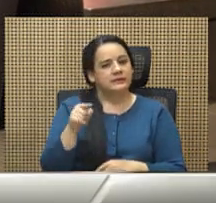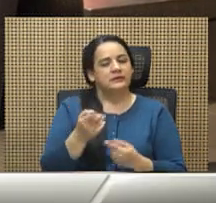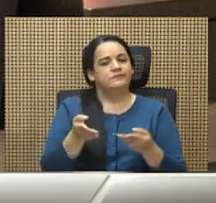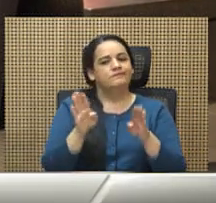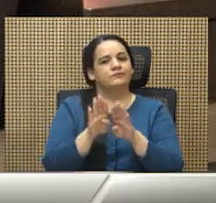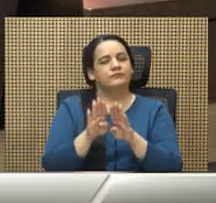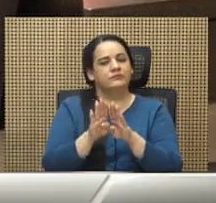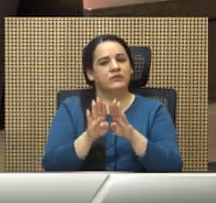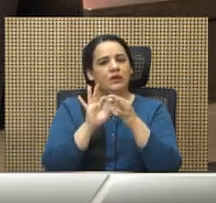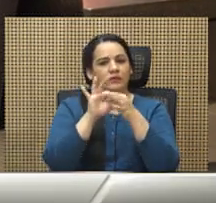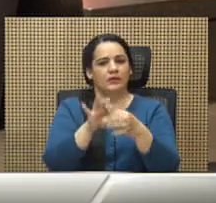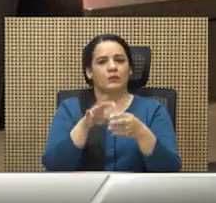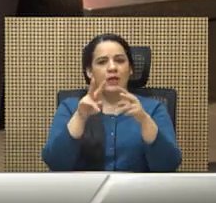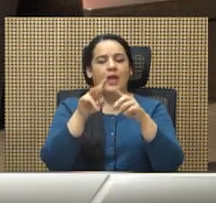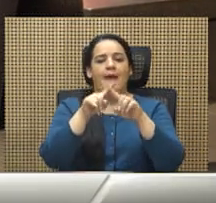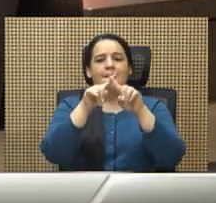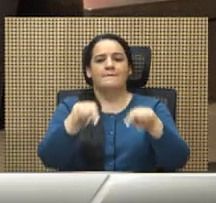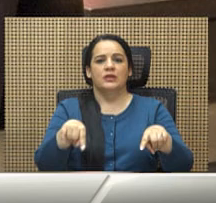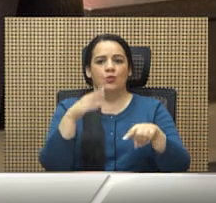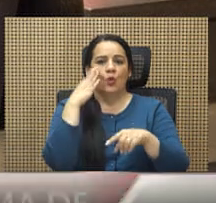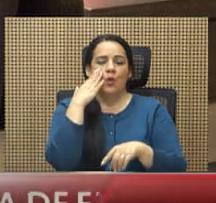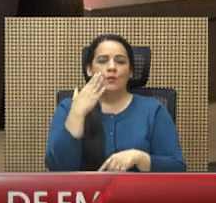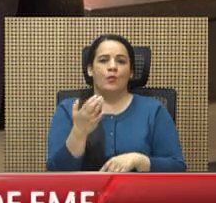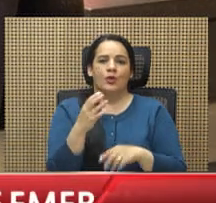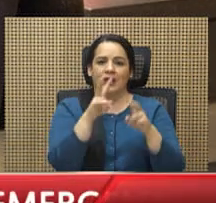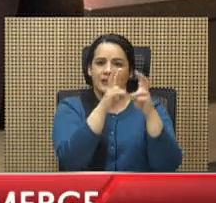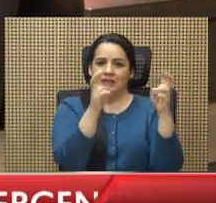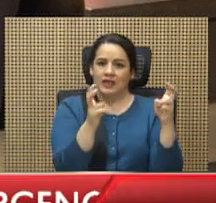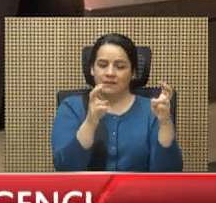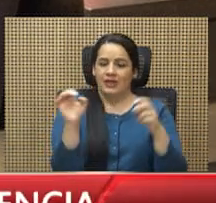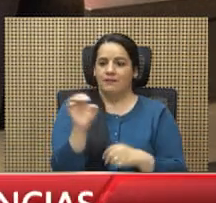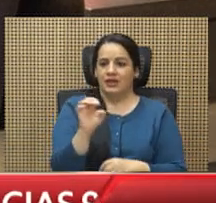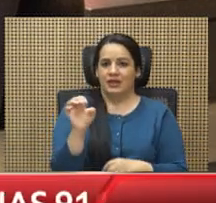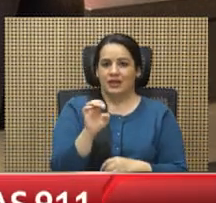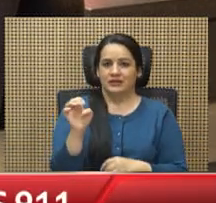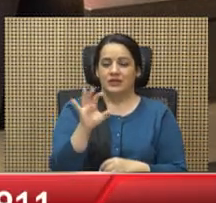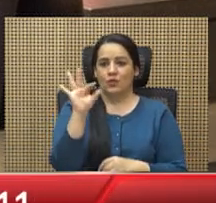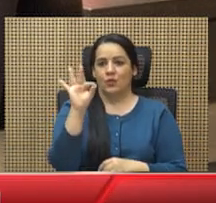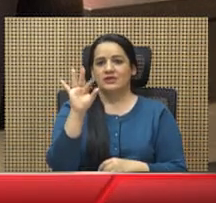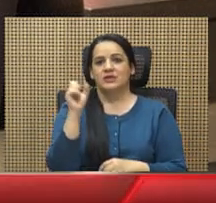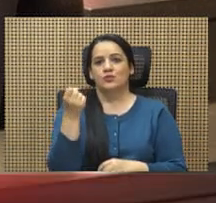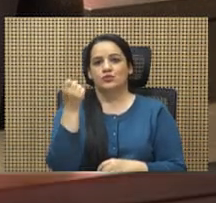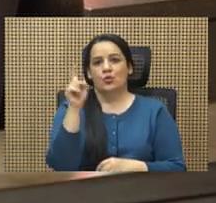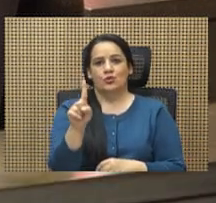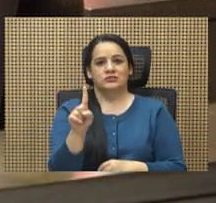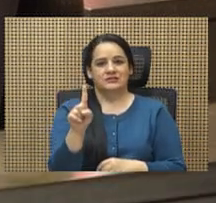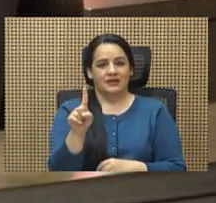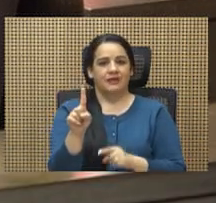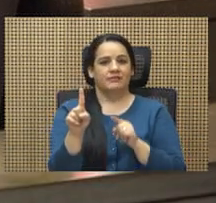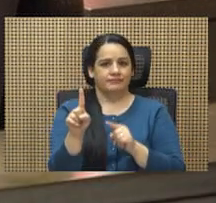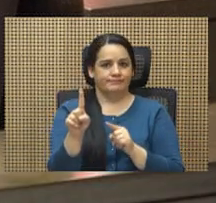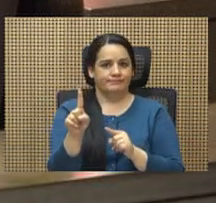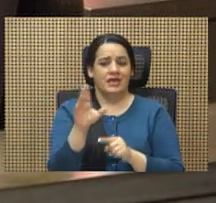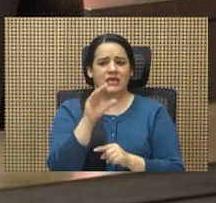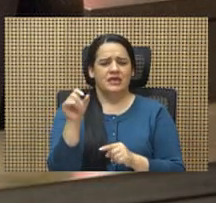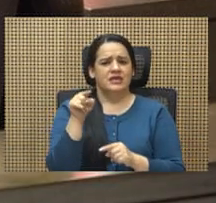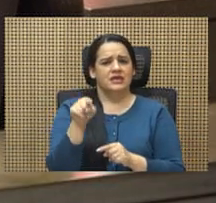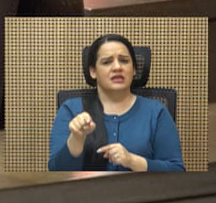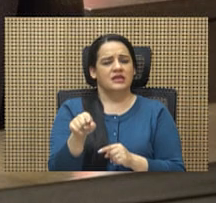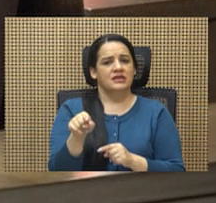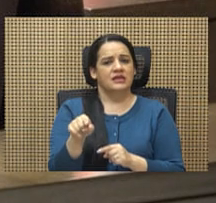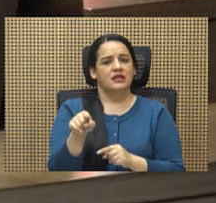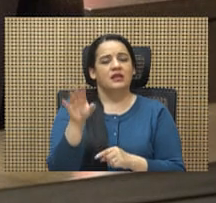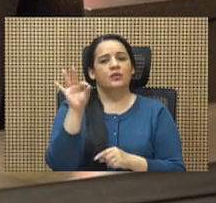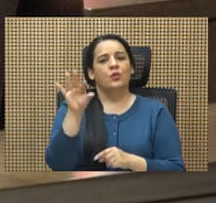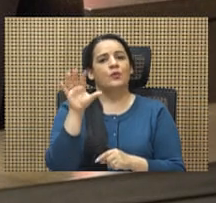veto, por cuanto el tema del 911 es un tema de emergencia. La posición del